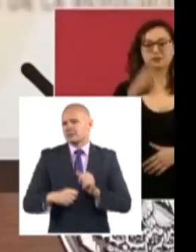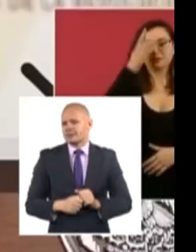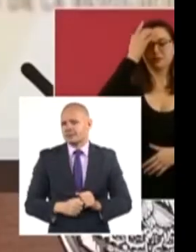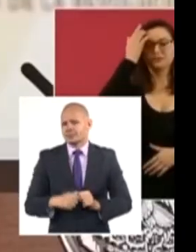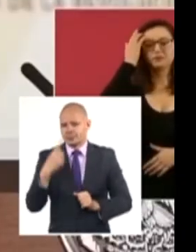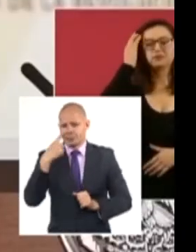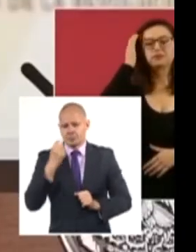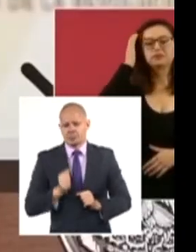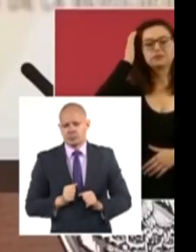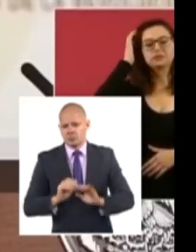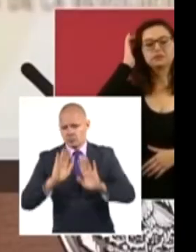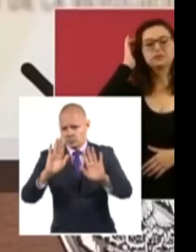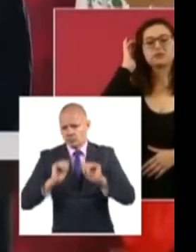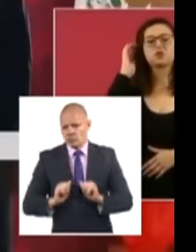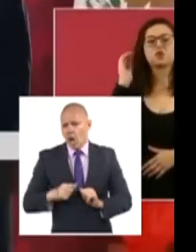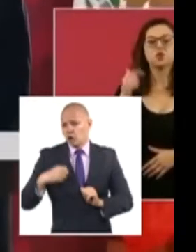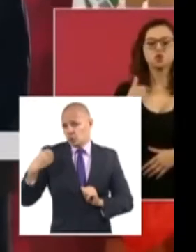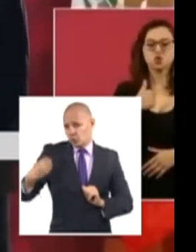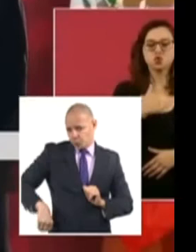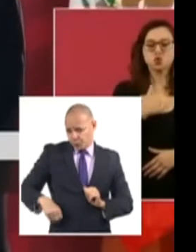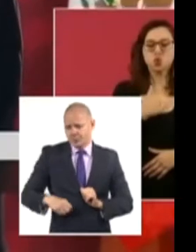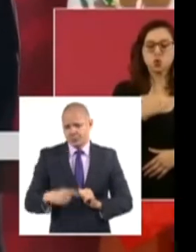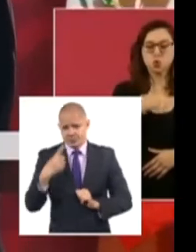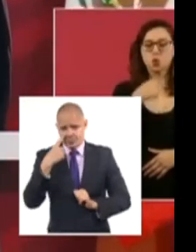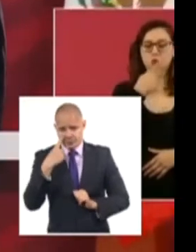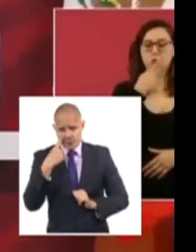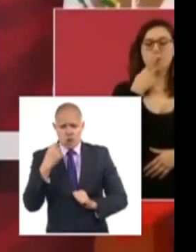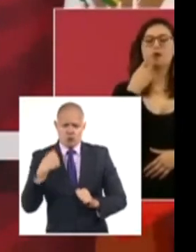decir que le mando un abrazo